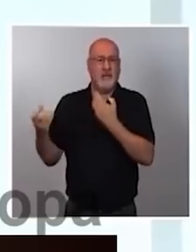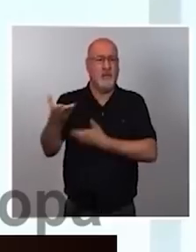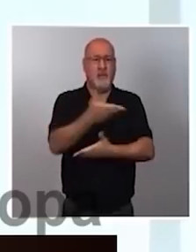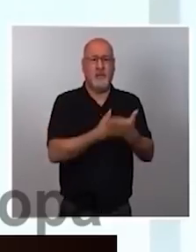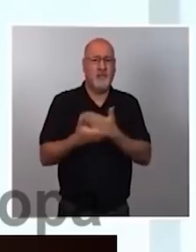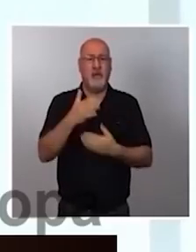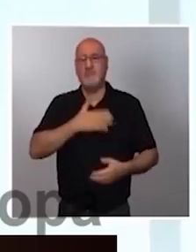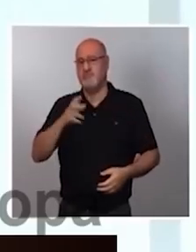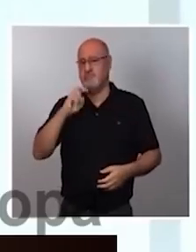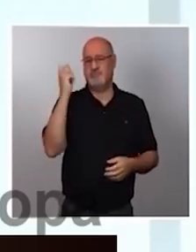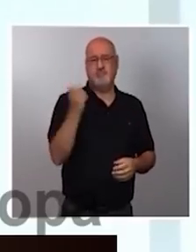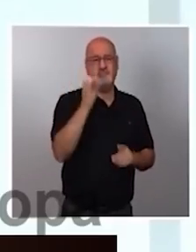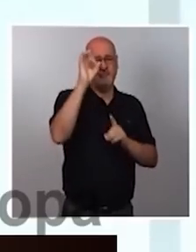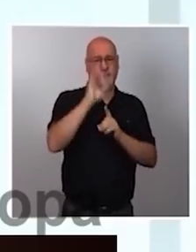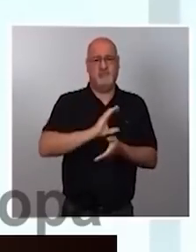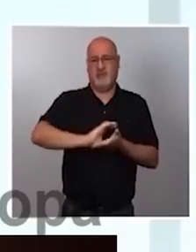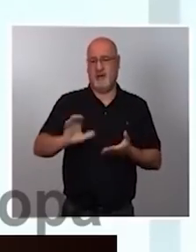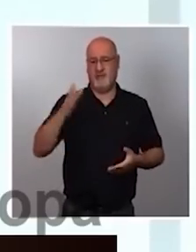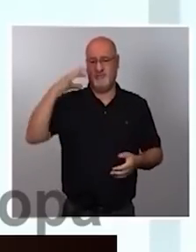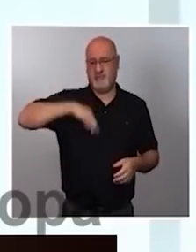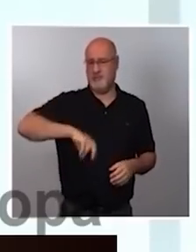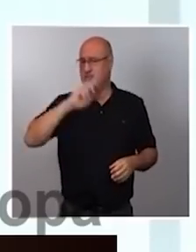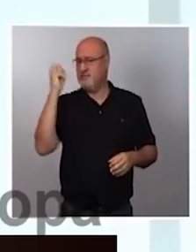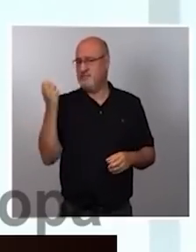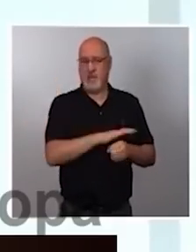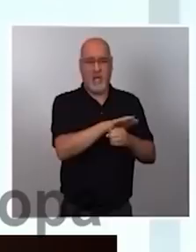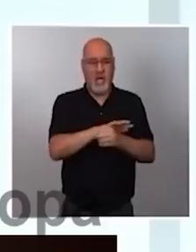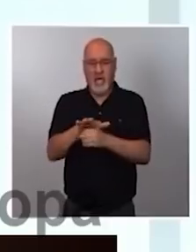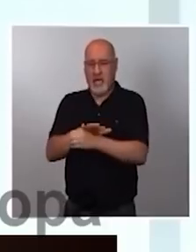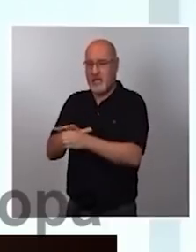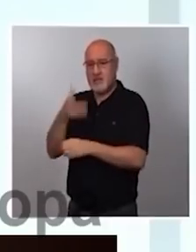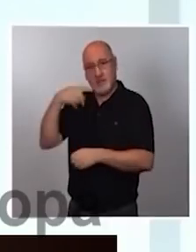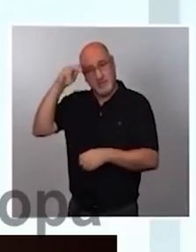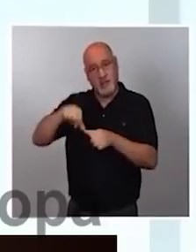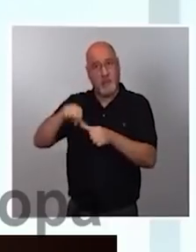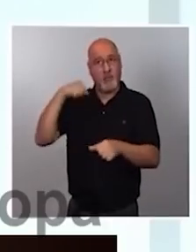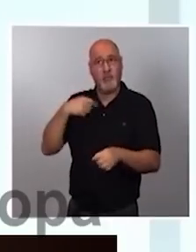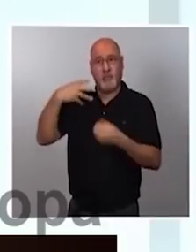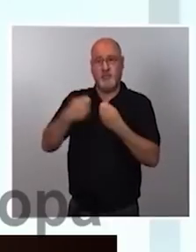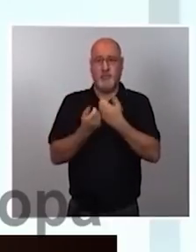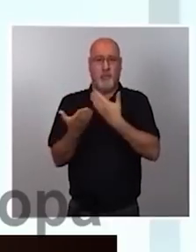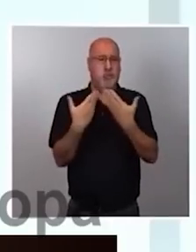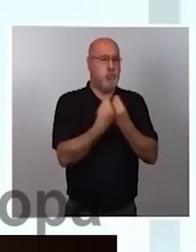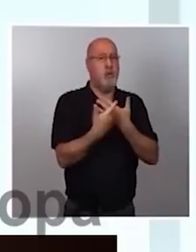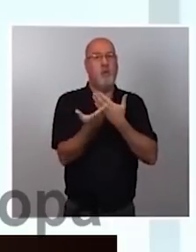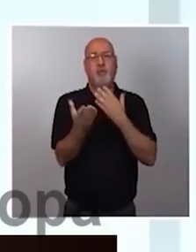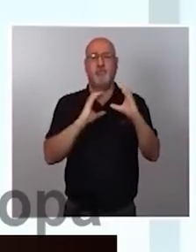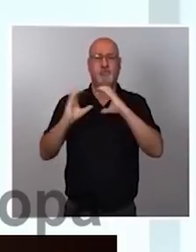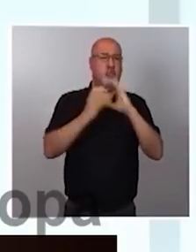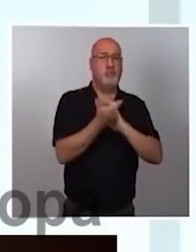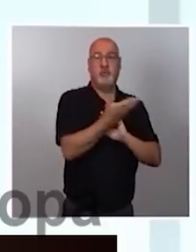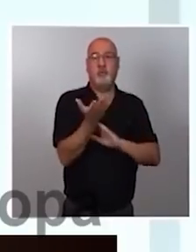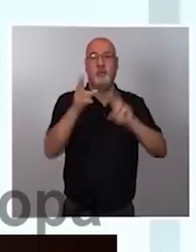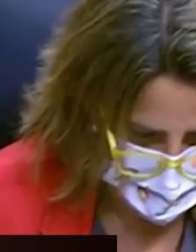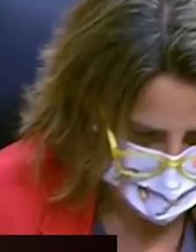las aplican los servicios sanitarios de las comunidades autónomas. Por lo tanto, ahí tampoco juega nada el gobierno de Pedro Sánchez. Más